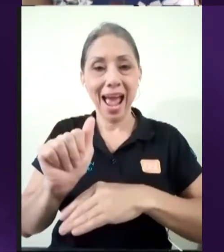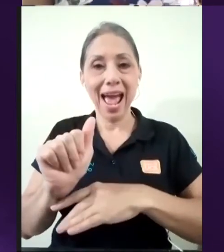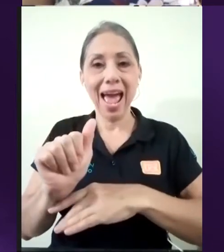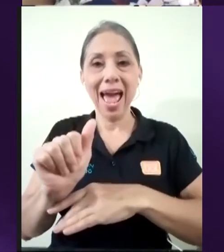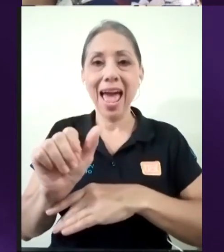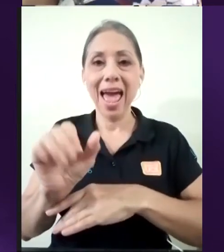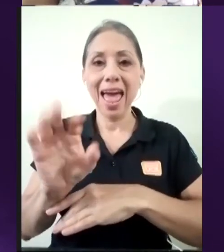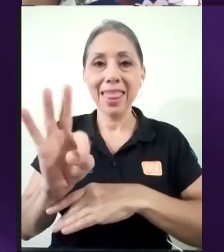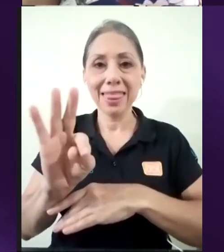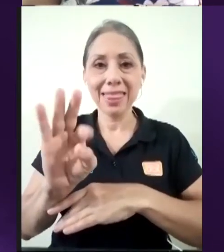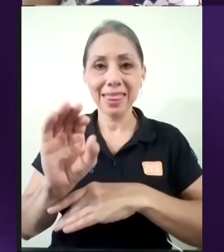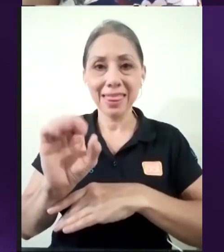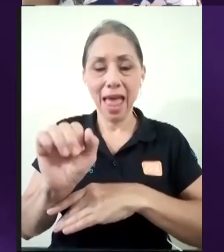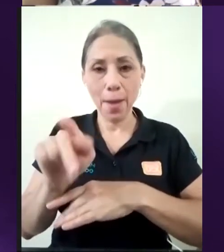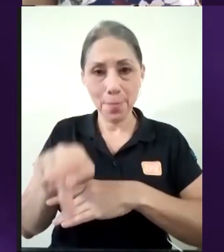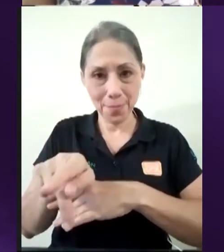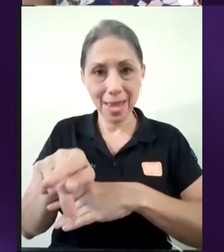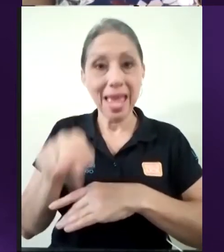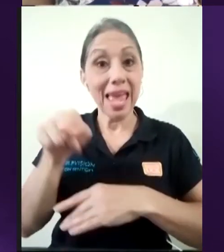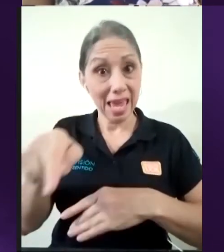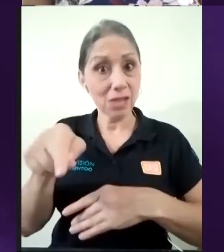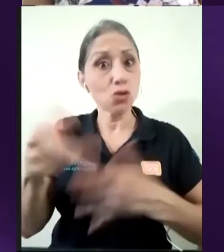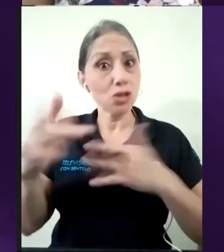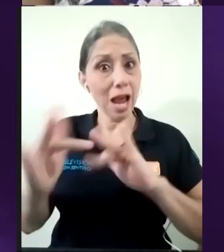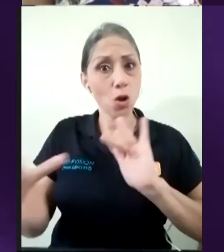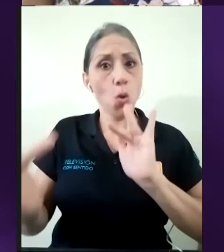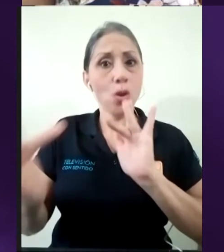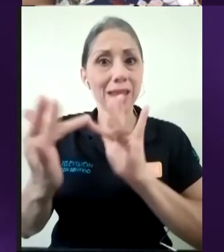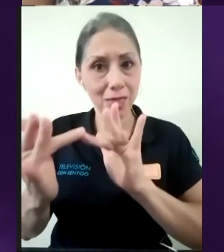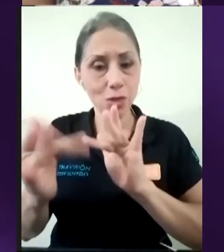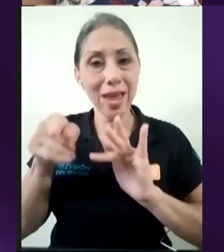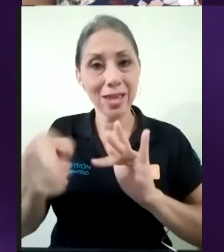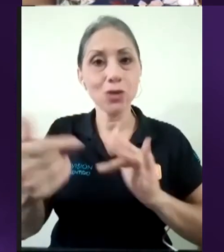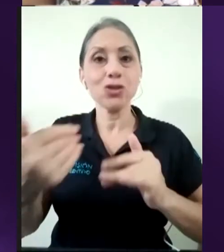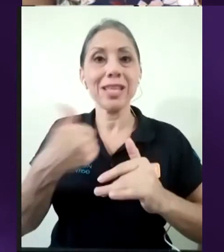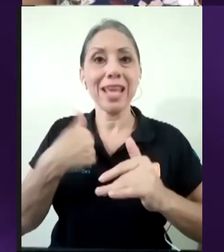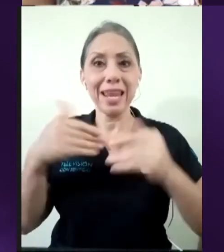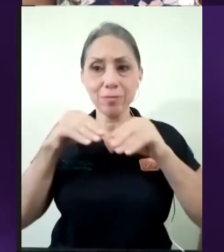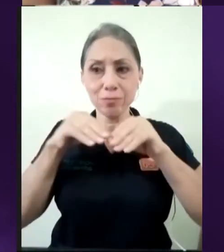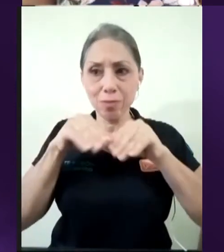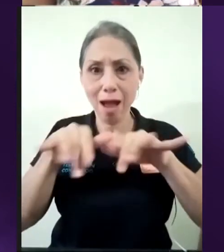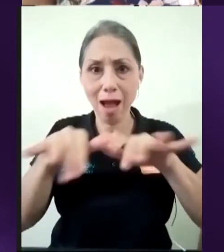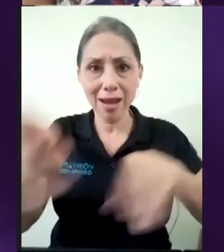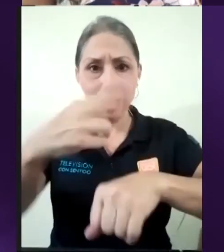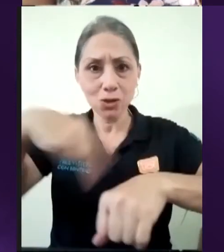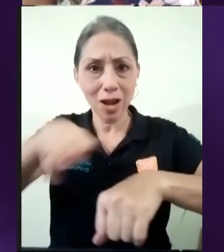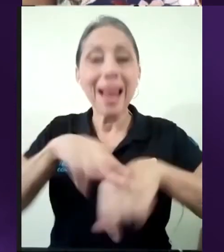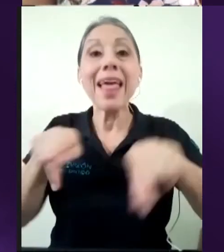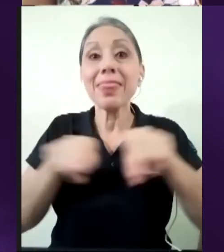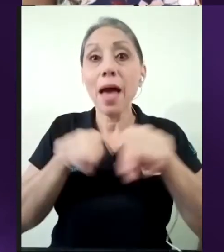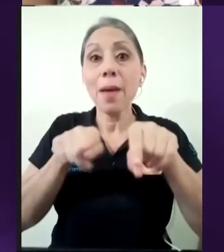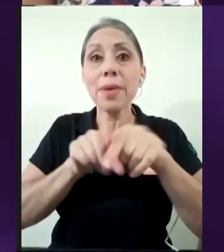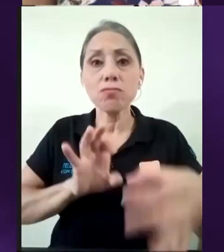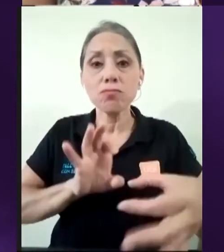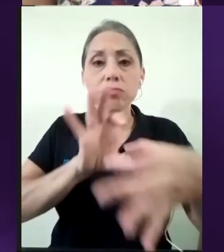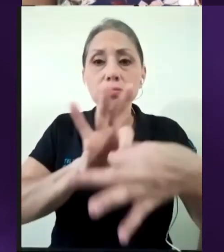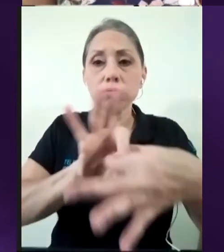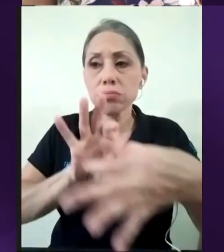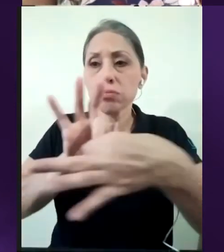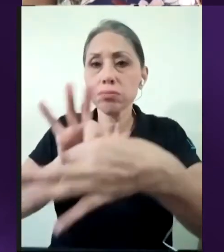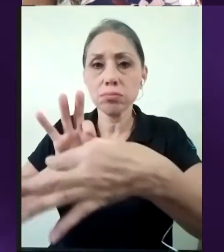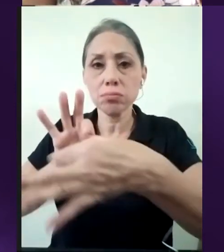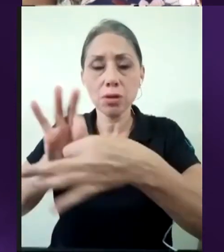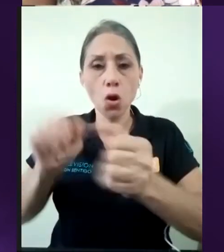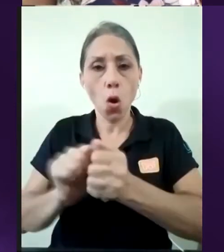cobertura nacional, y además con ellos hay una alianza con algunos colegios profesionales para poder brindar